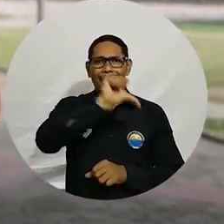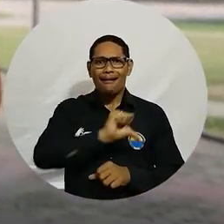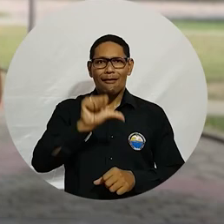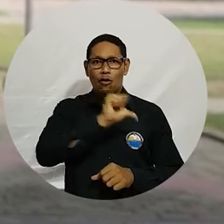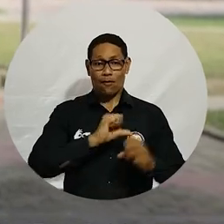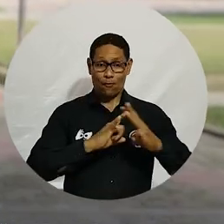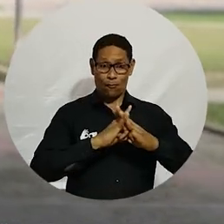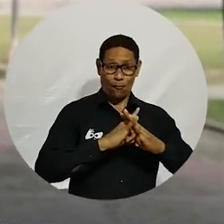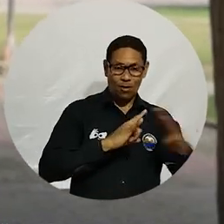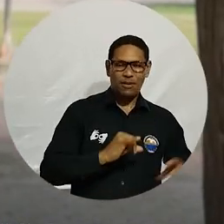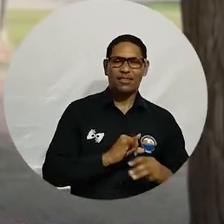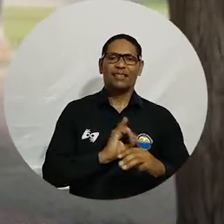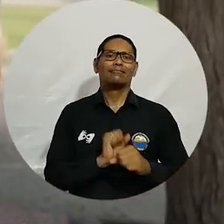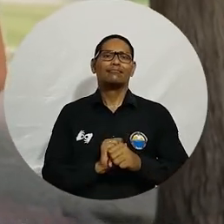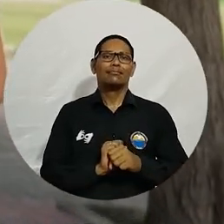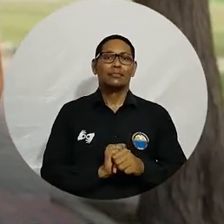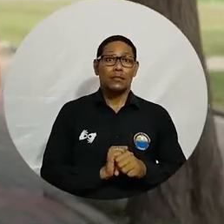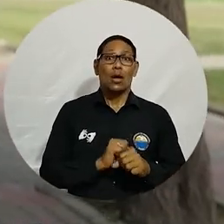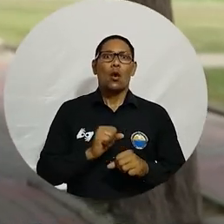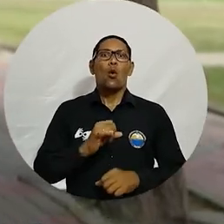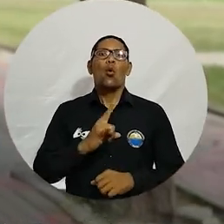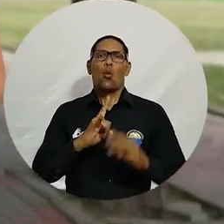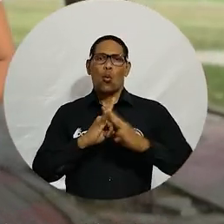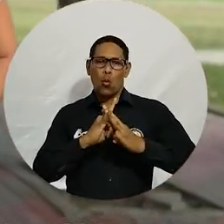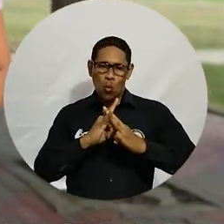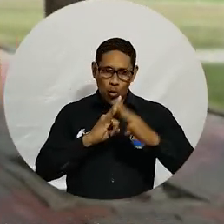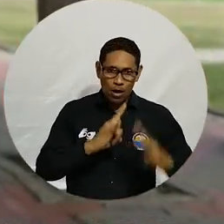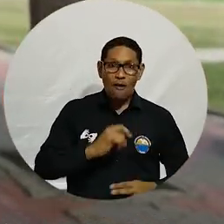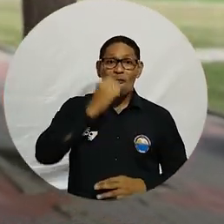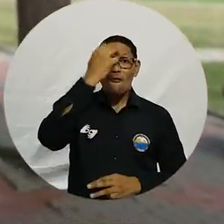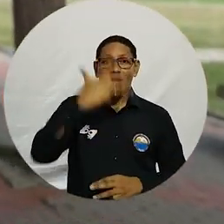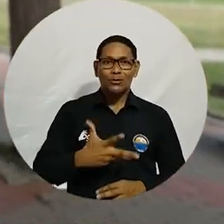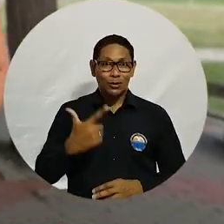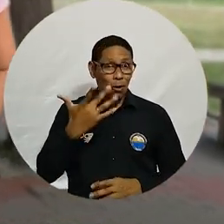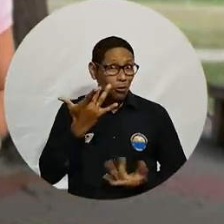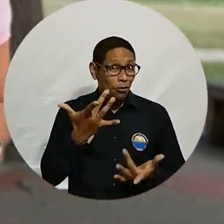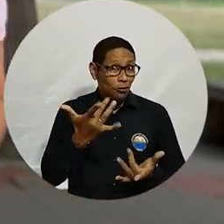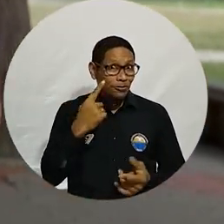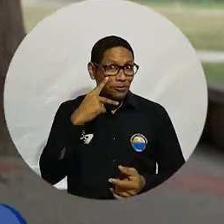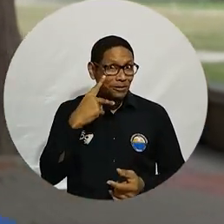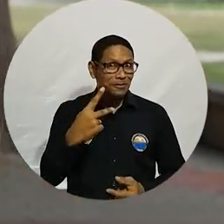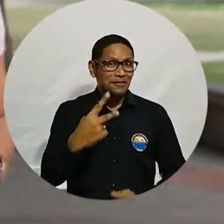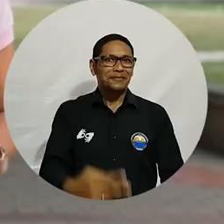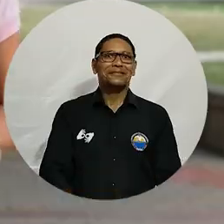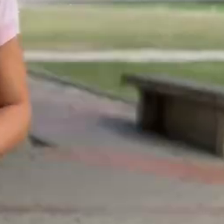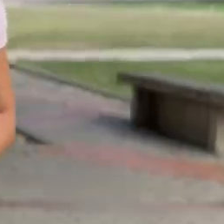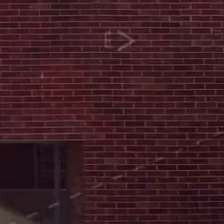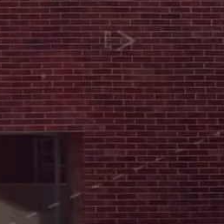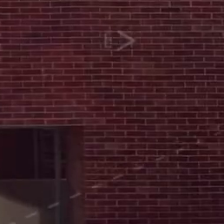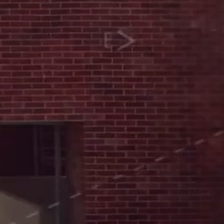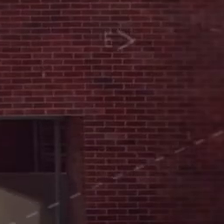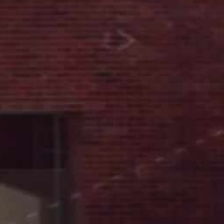institucionales, @unimagdalena para Instagram y Twitter y Universidad del Magdalena en Facebook. Hasta pronto.